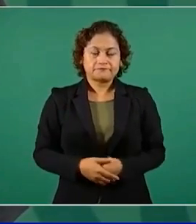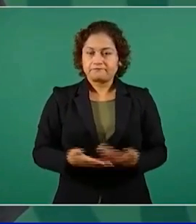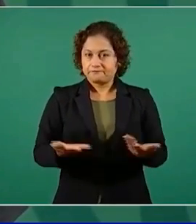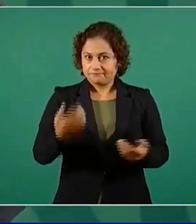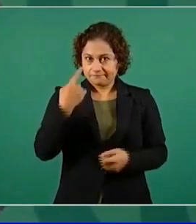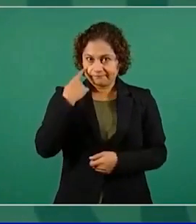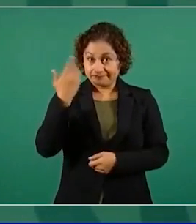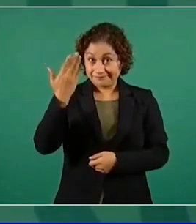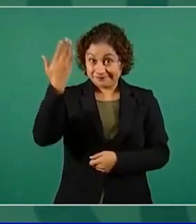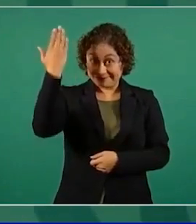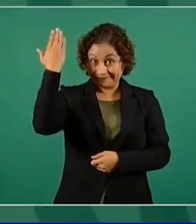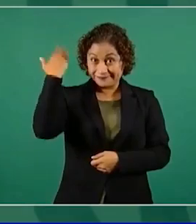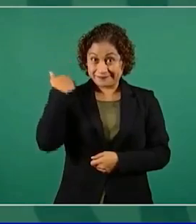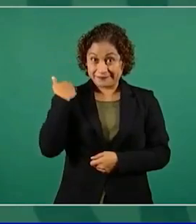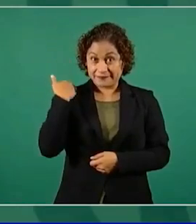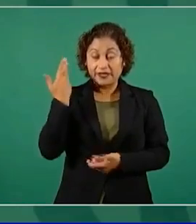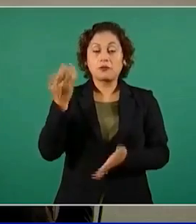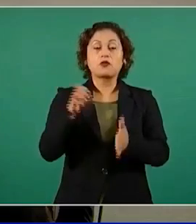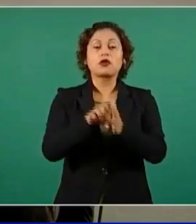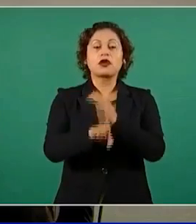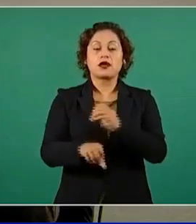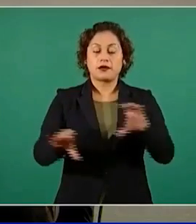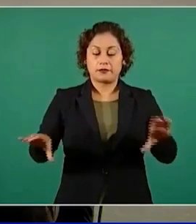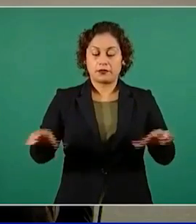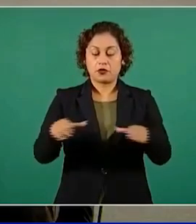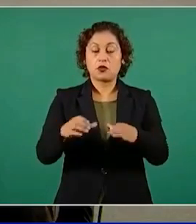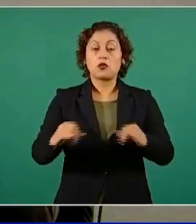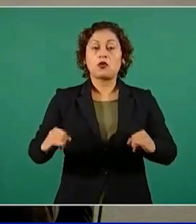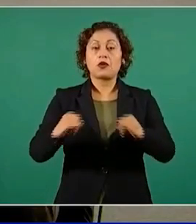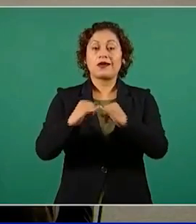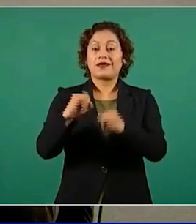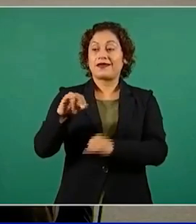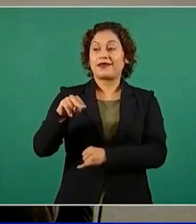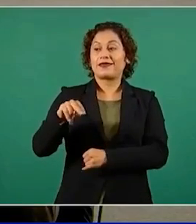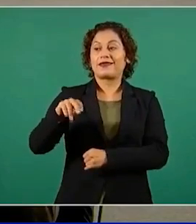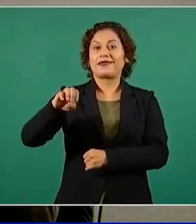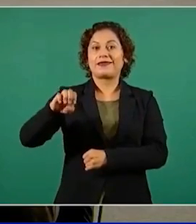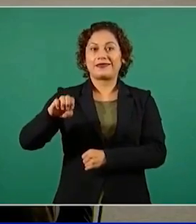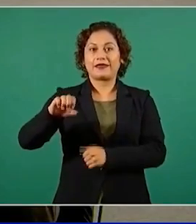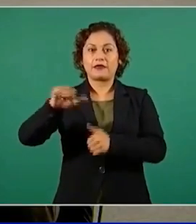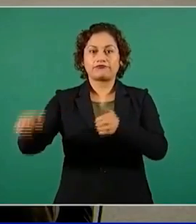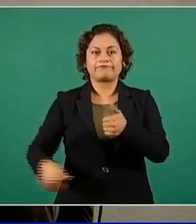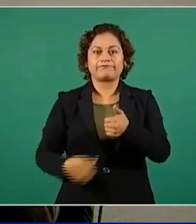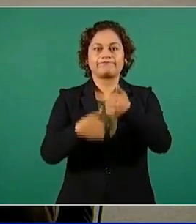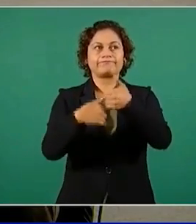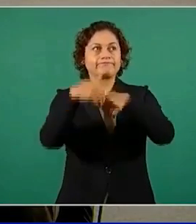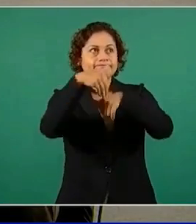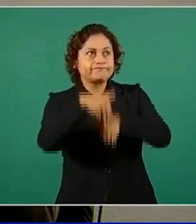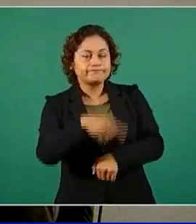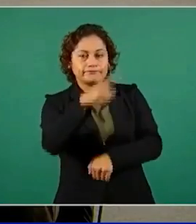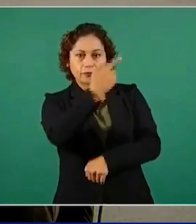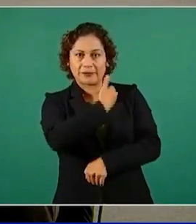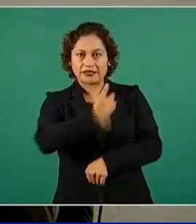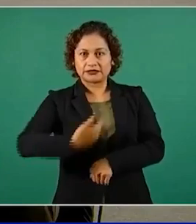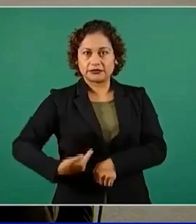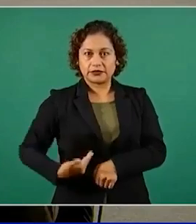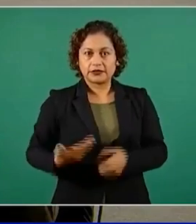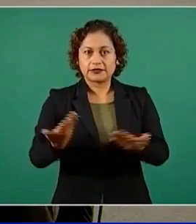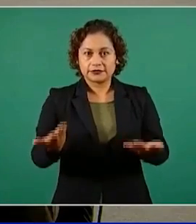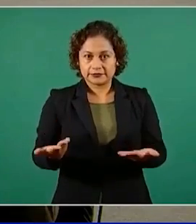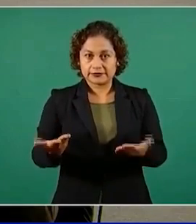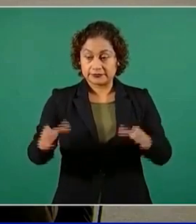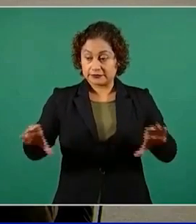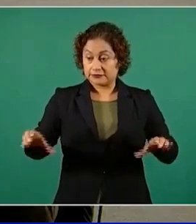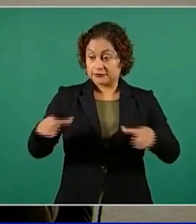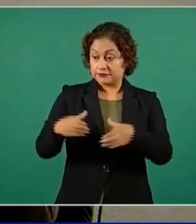Anteriormente, el INE estaba subordinado al presidente. El tribunal dependía